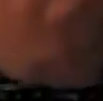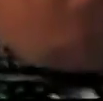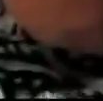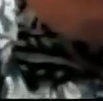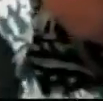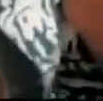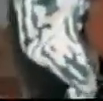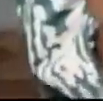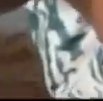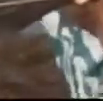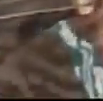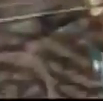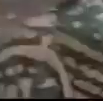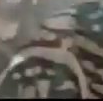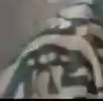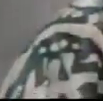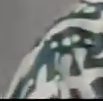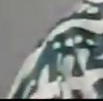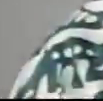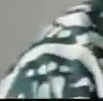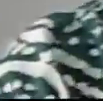que el agua corriendo va.